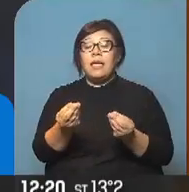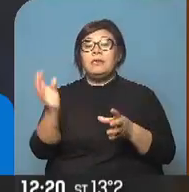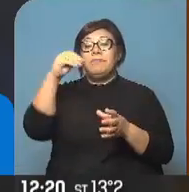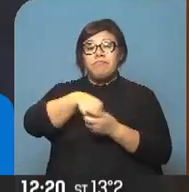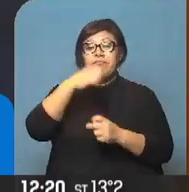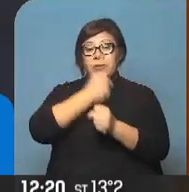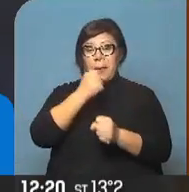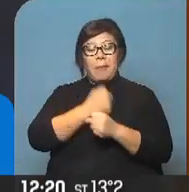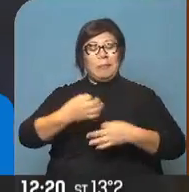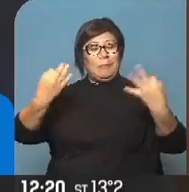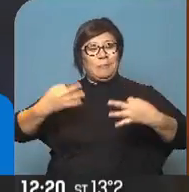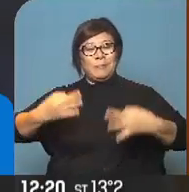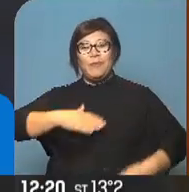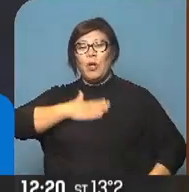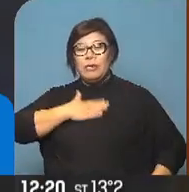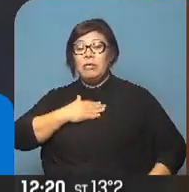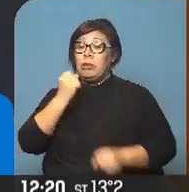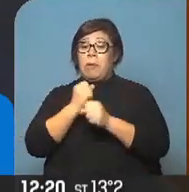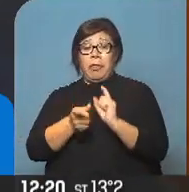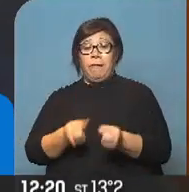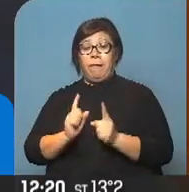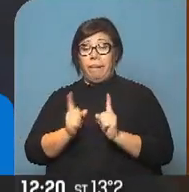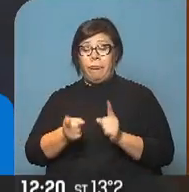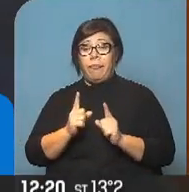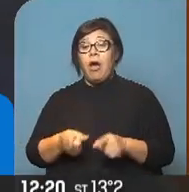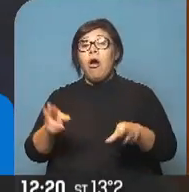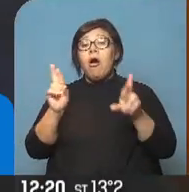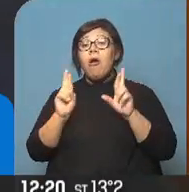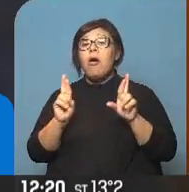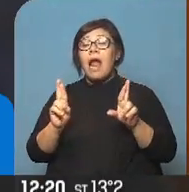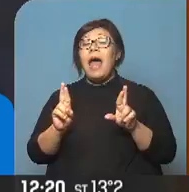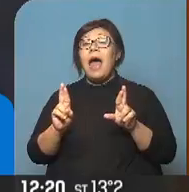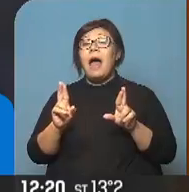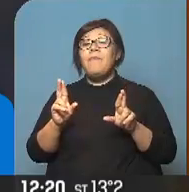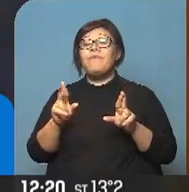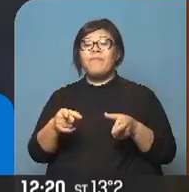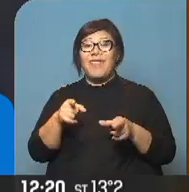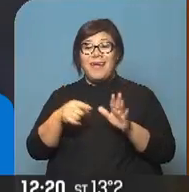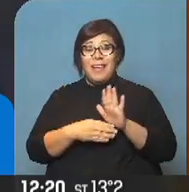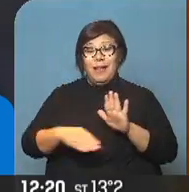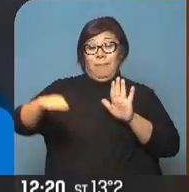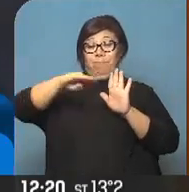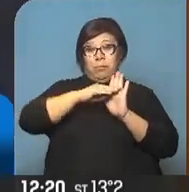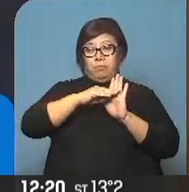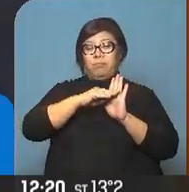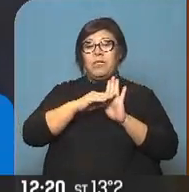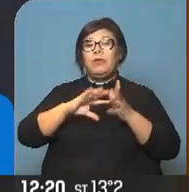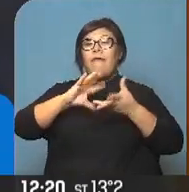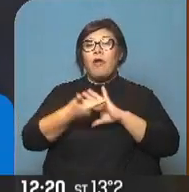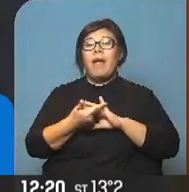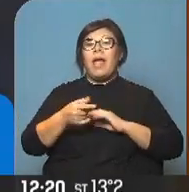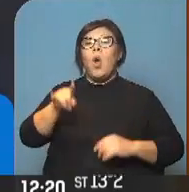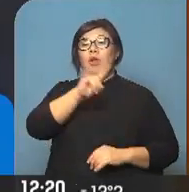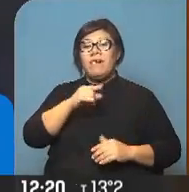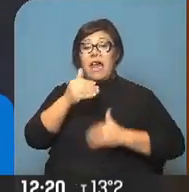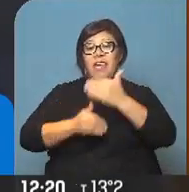seguimos trabajando esperamos que esto sea una palanca para el desarrollo de la universidad no sólo la nuestra sino